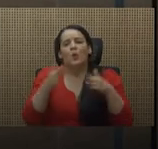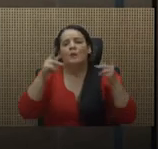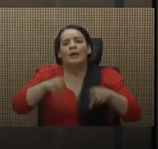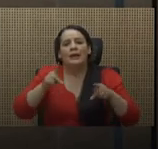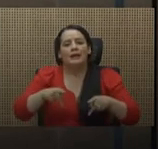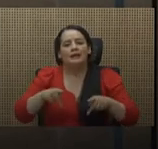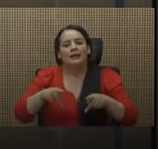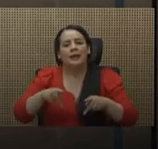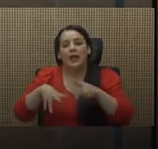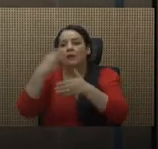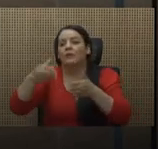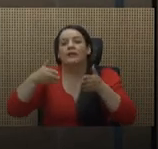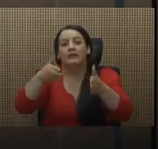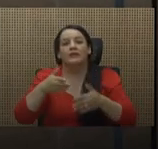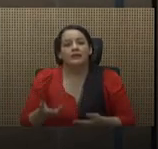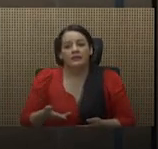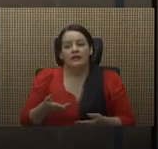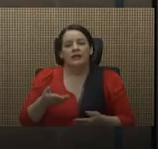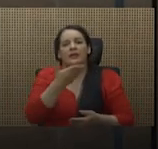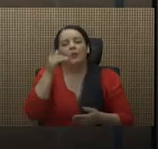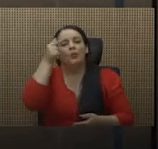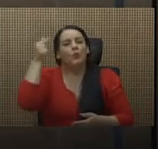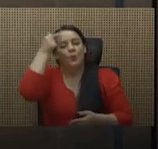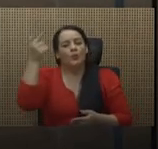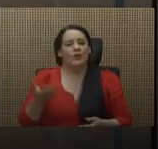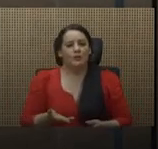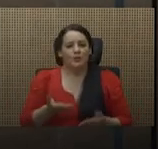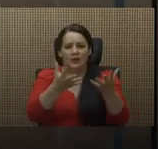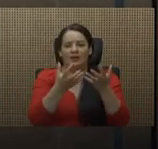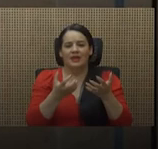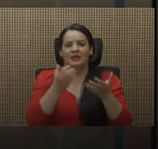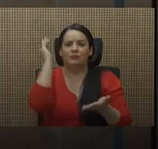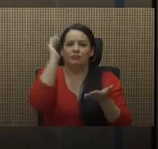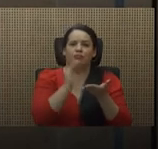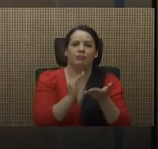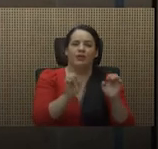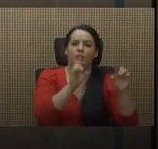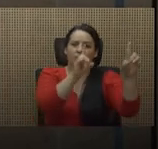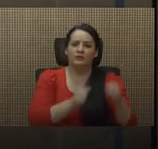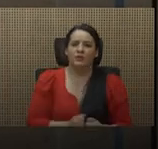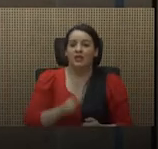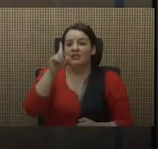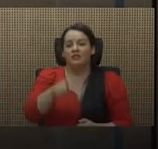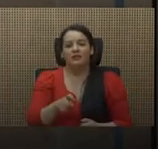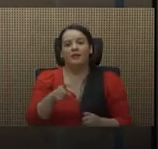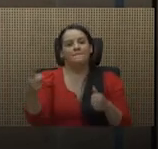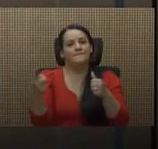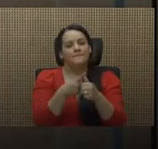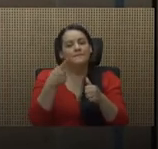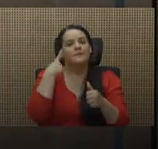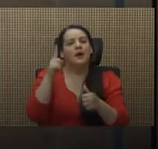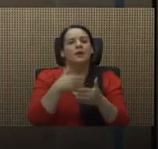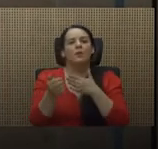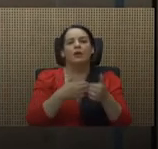entender que un gobierno quiere desfinanciar la educación? Lo que debe ser prioridad para cualquier país.